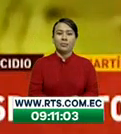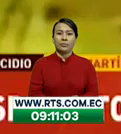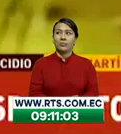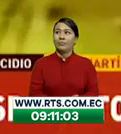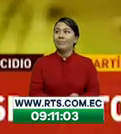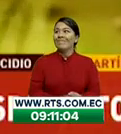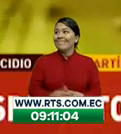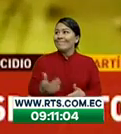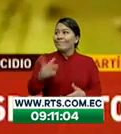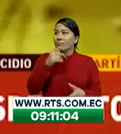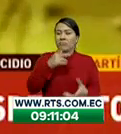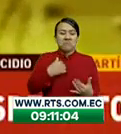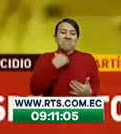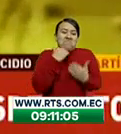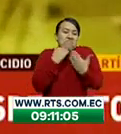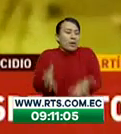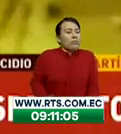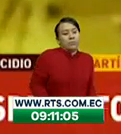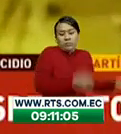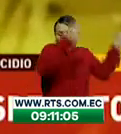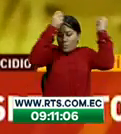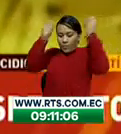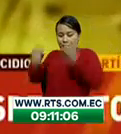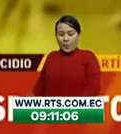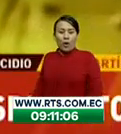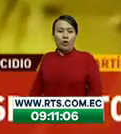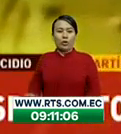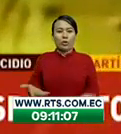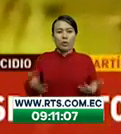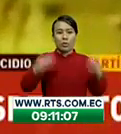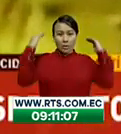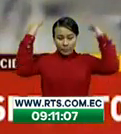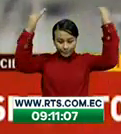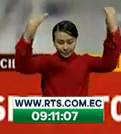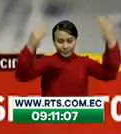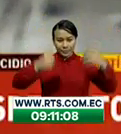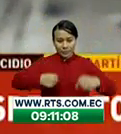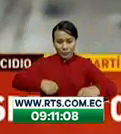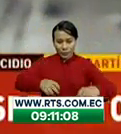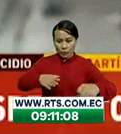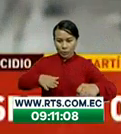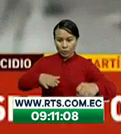La arrojó sin piedad ni remordimiento desde este mototaxi azul.